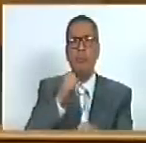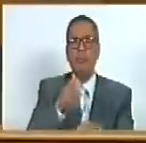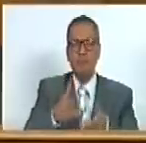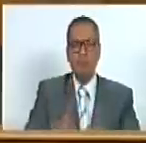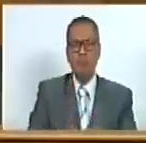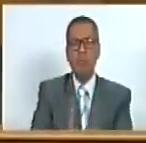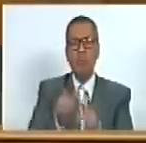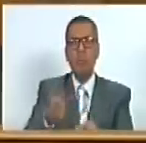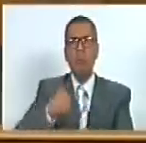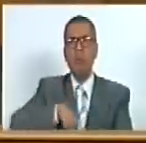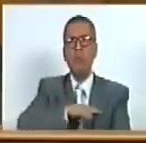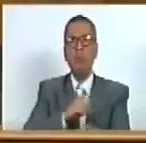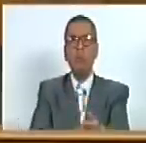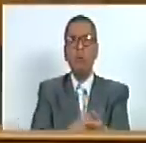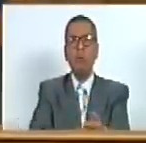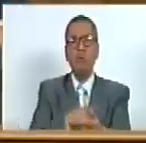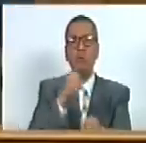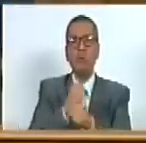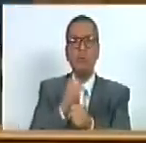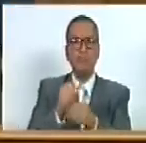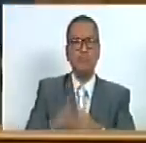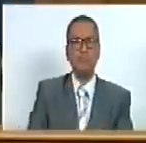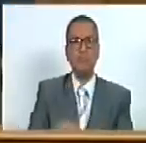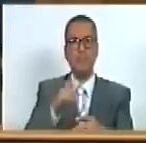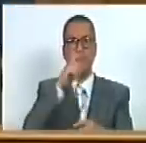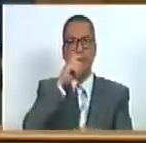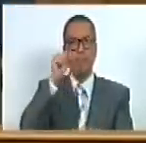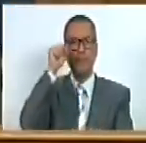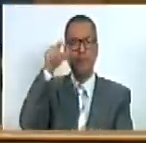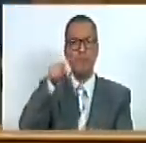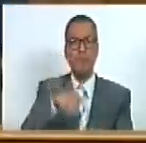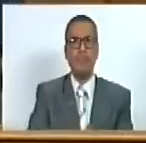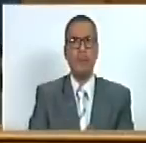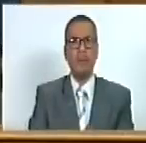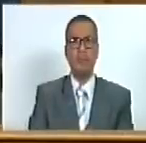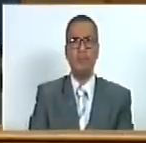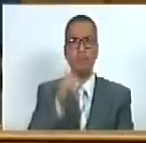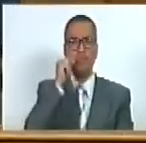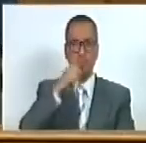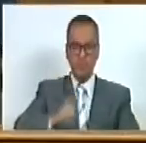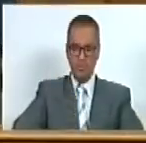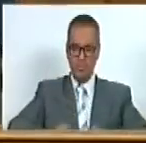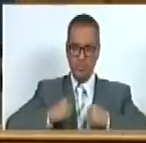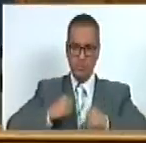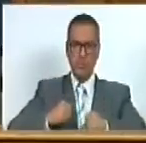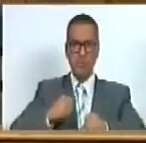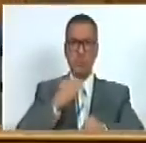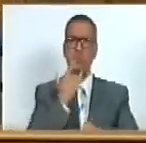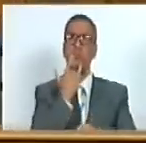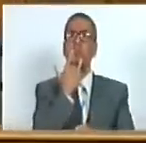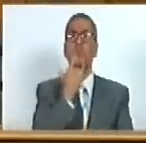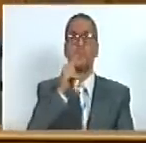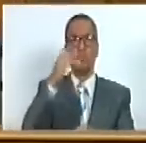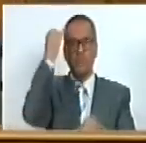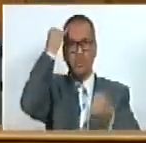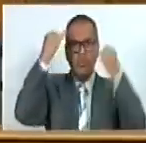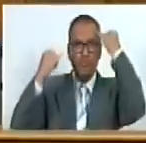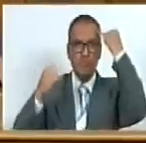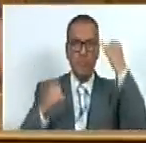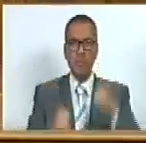obrera, nuestro hermano de clase, Nicolás Maduro Moro. Hombre valiente,